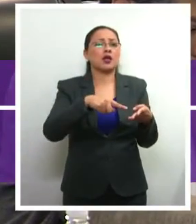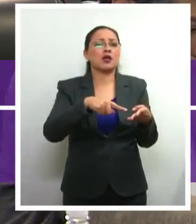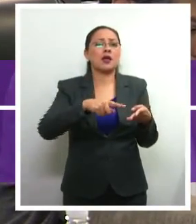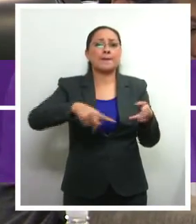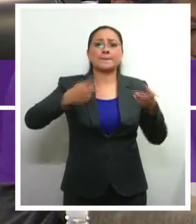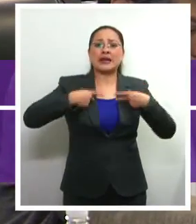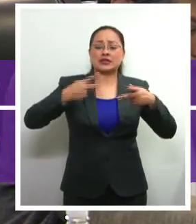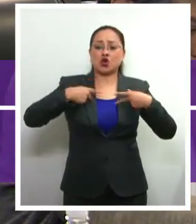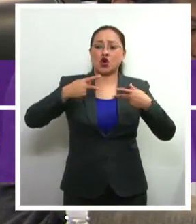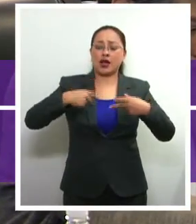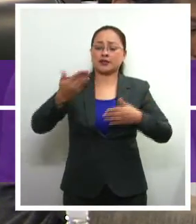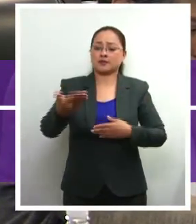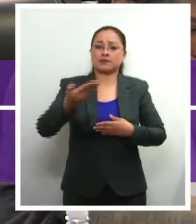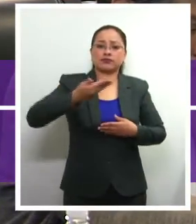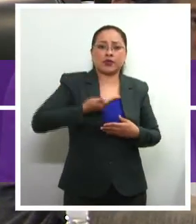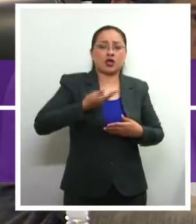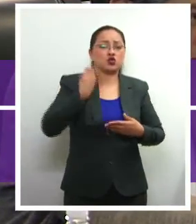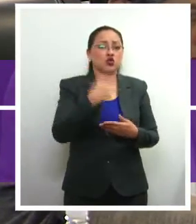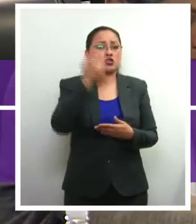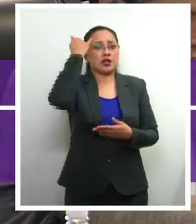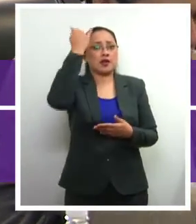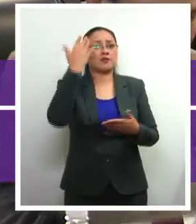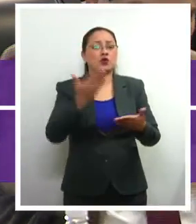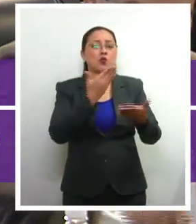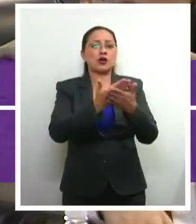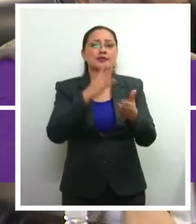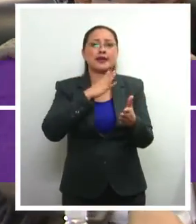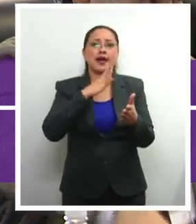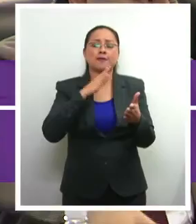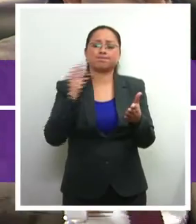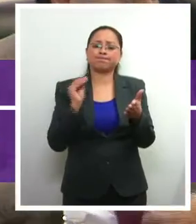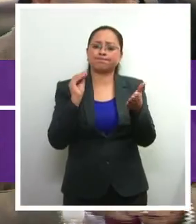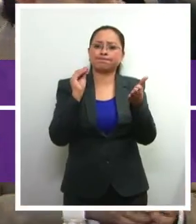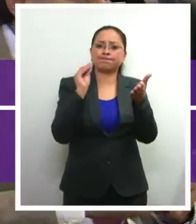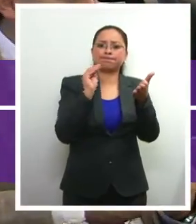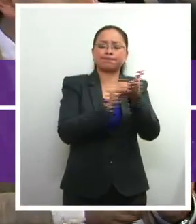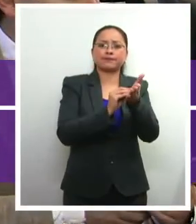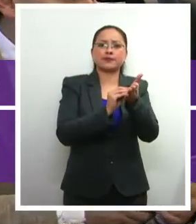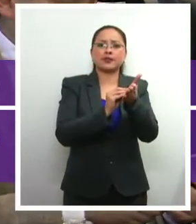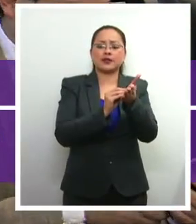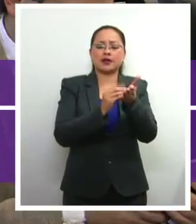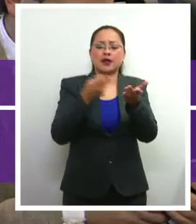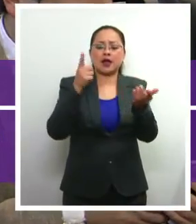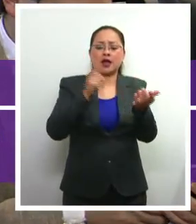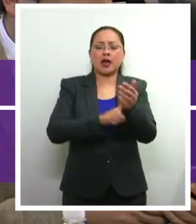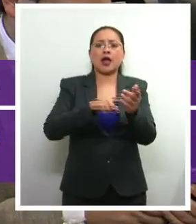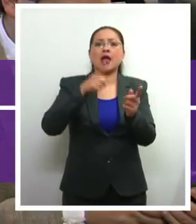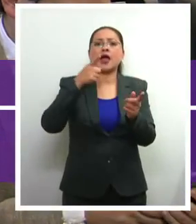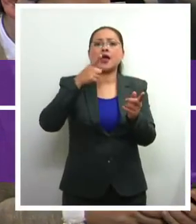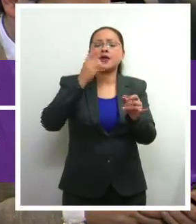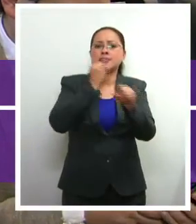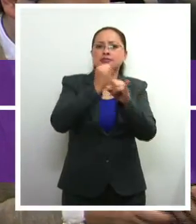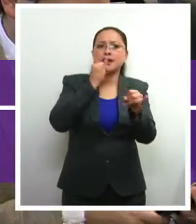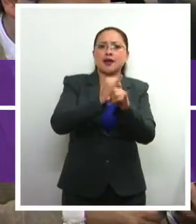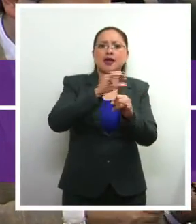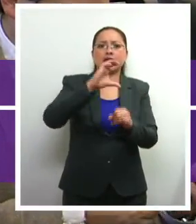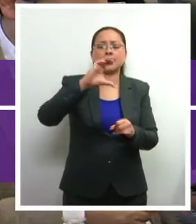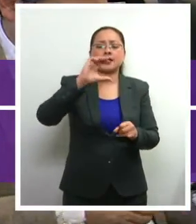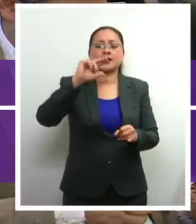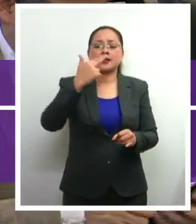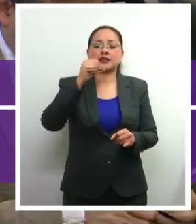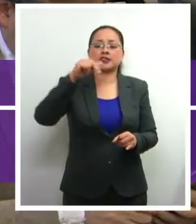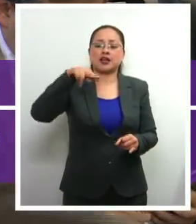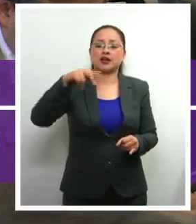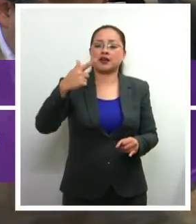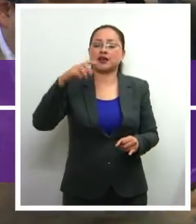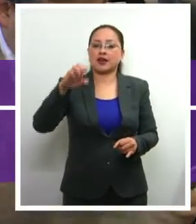ciudadanía, en donde se abrió una aplicación en Change, en colaboración, que se